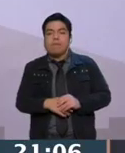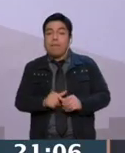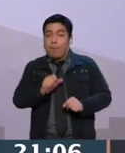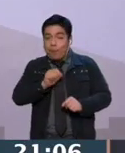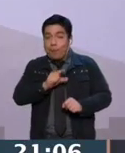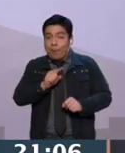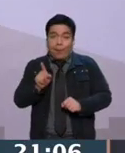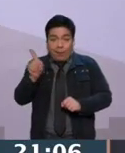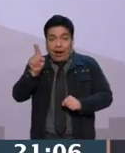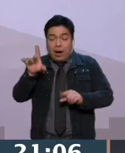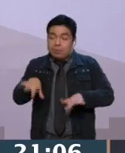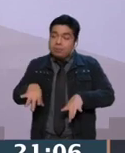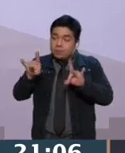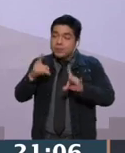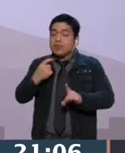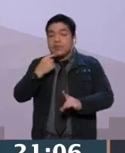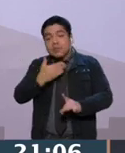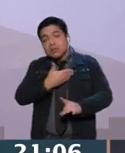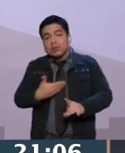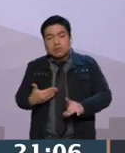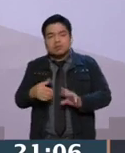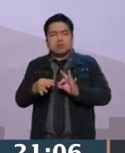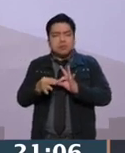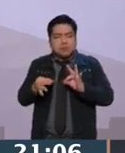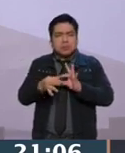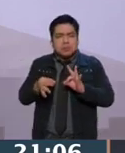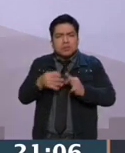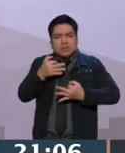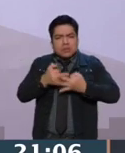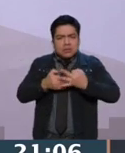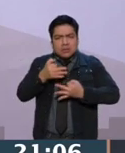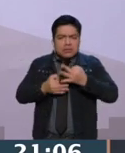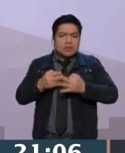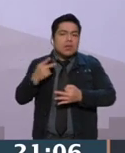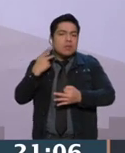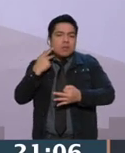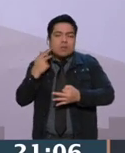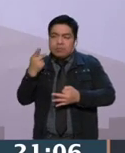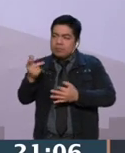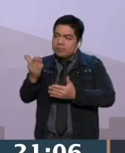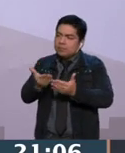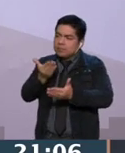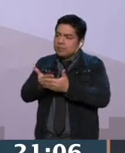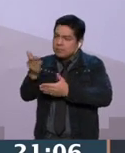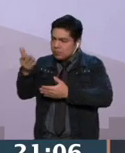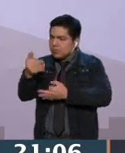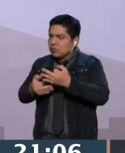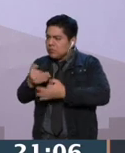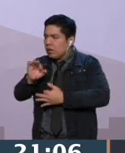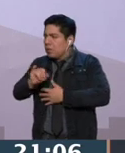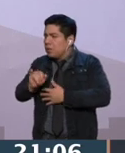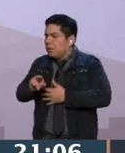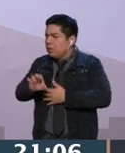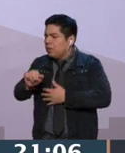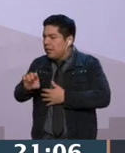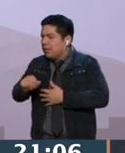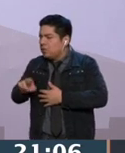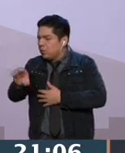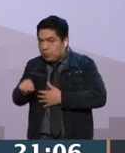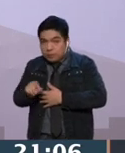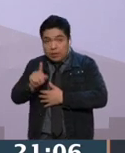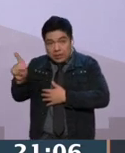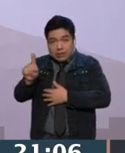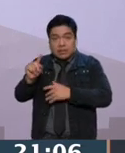También en Palacio Nacional, el presidente López Obrador explicó que el juicio político que solicitó su gobierno contra el juez Crescencio Contreras Martínez, radicado